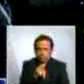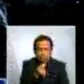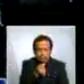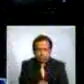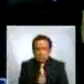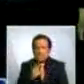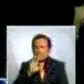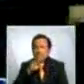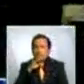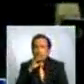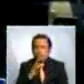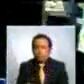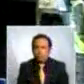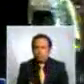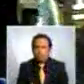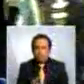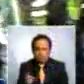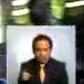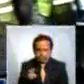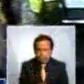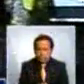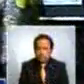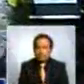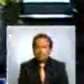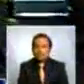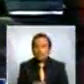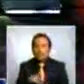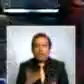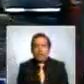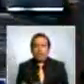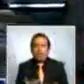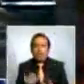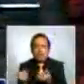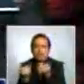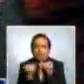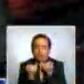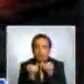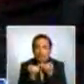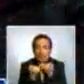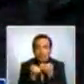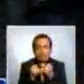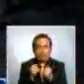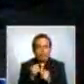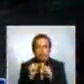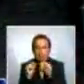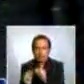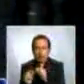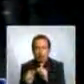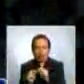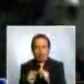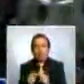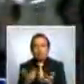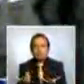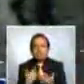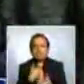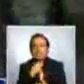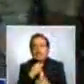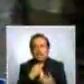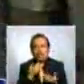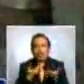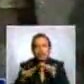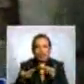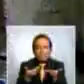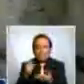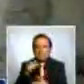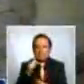solo 5 minutos que bajamos del avión, por lo tanto, en estos momentos la información que manejamos es muy poca, pero queríamos compartir con ustedes lo que